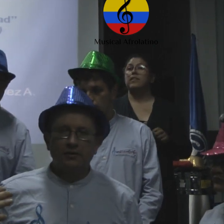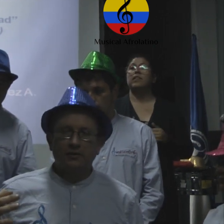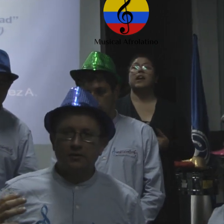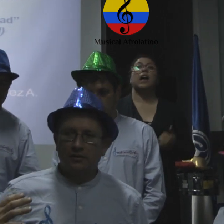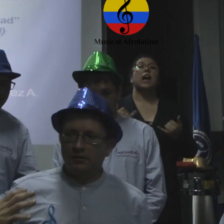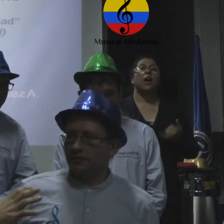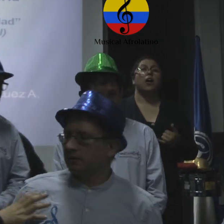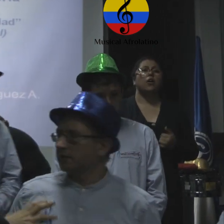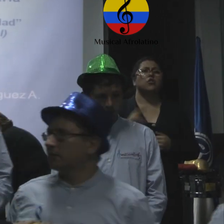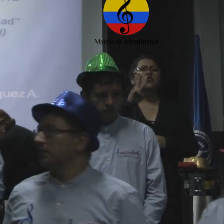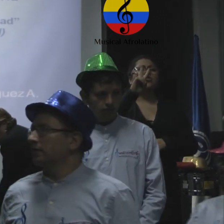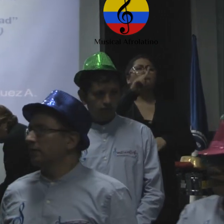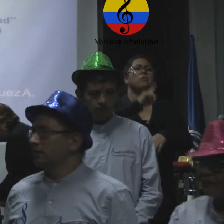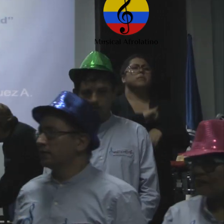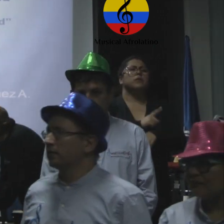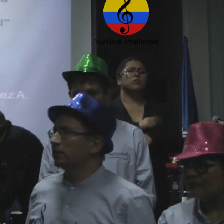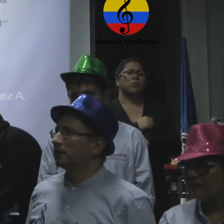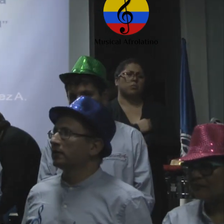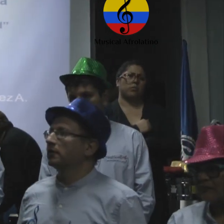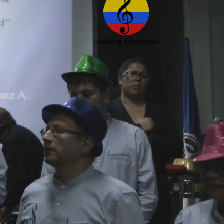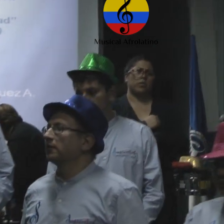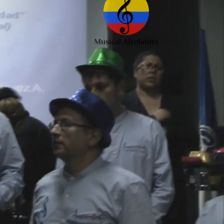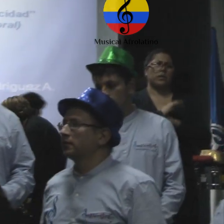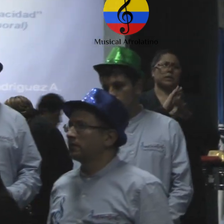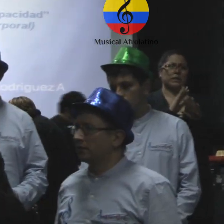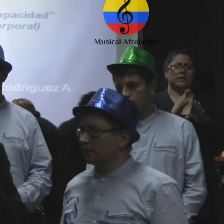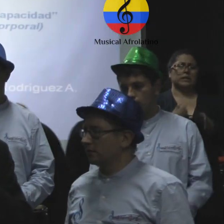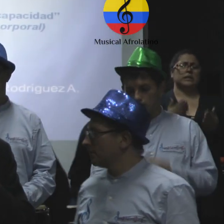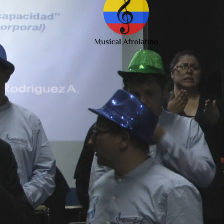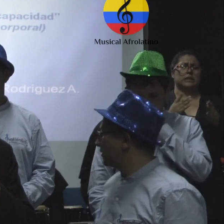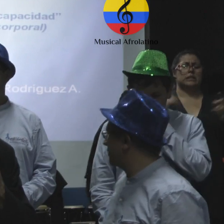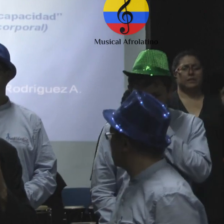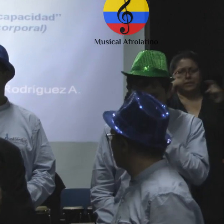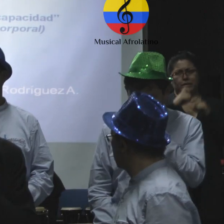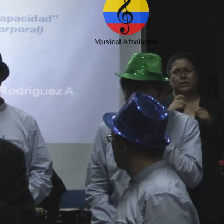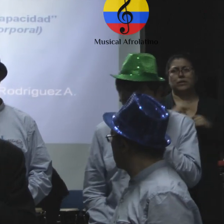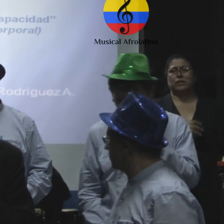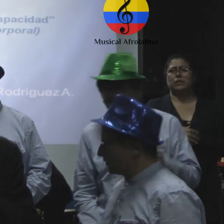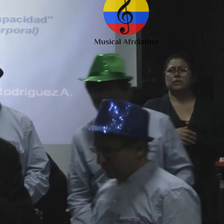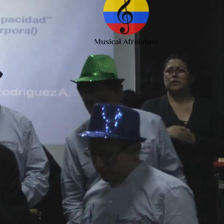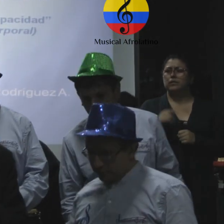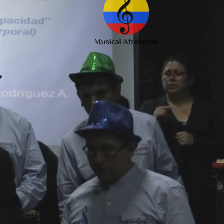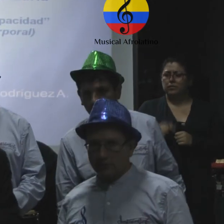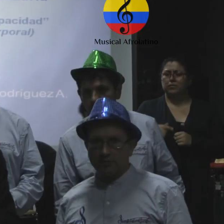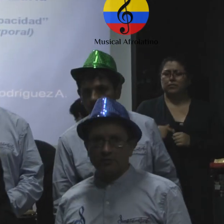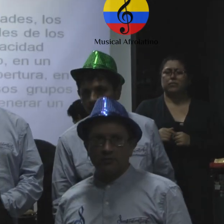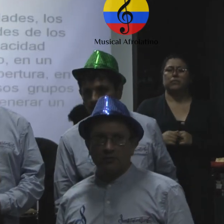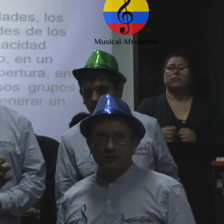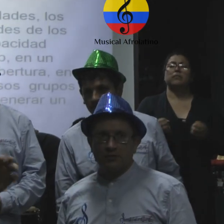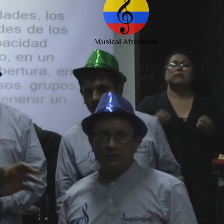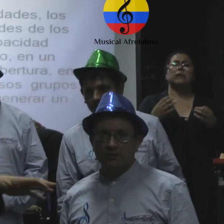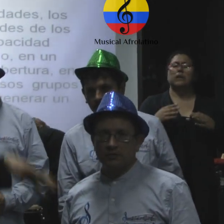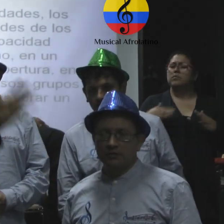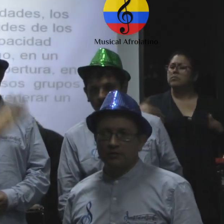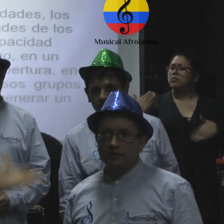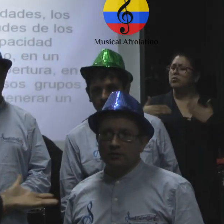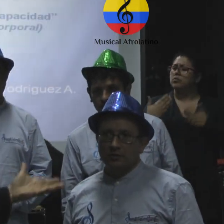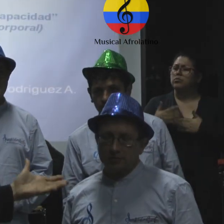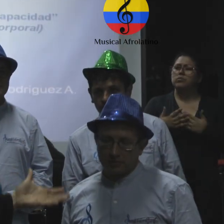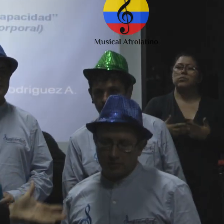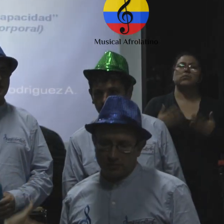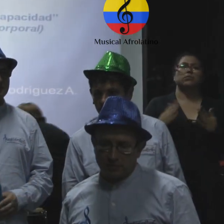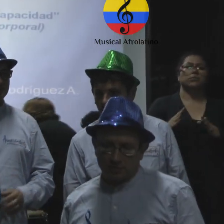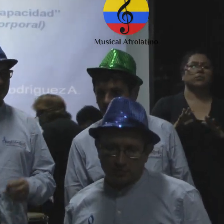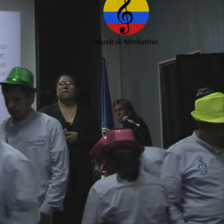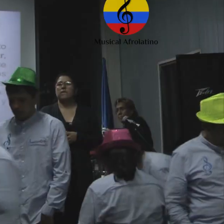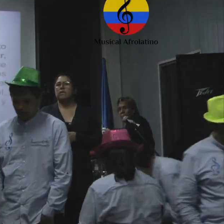Voy a robarles 2 minuticos para compartirles una reflexión de todo esto, el por qué, qué nos ha dejado todo esto, y vamos a la